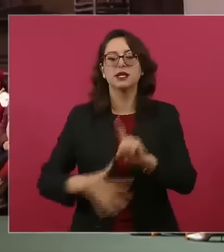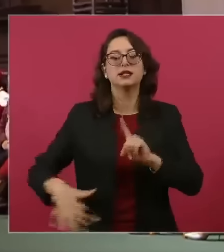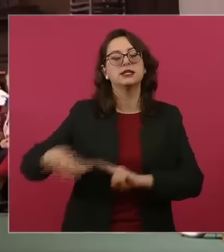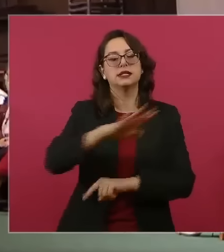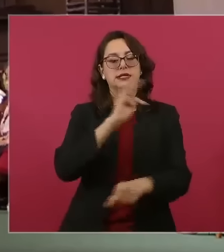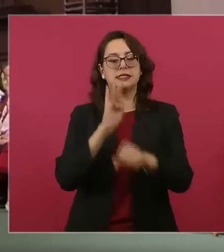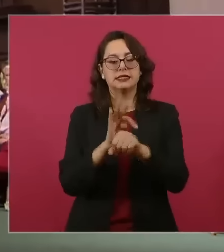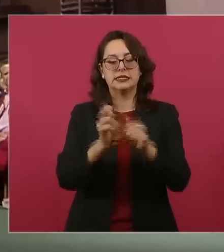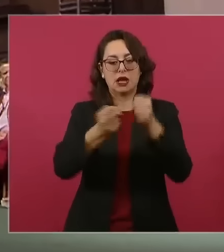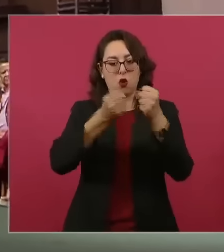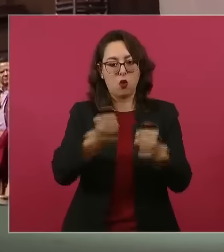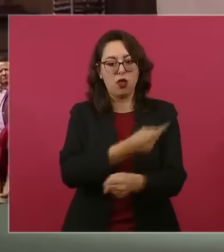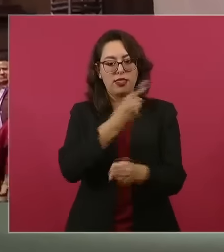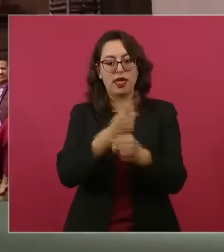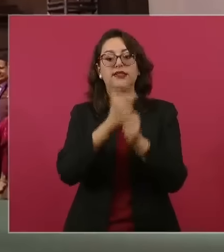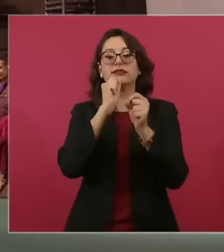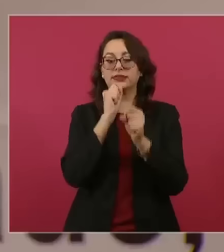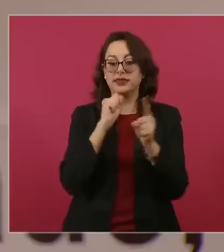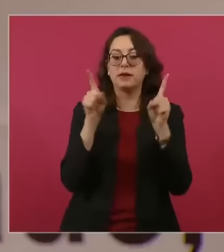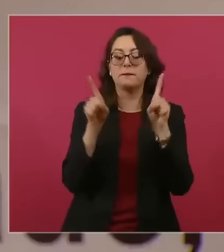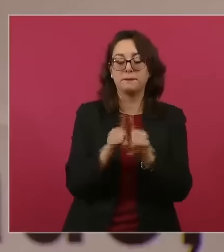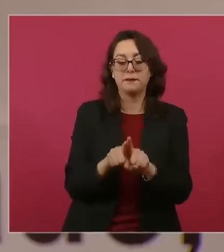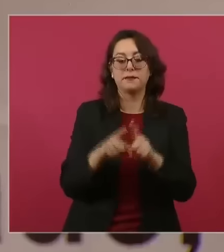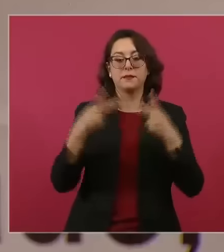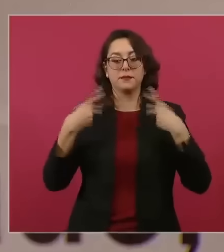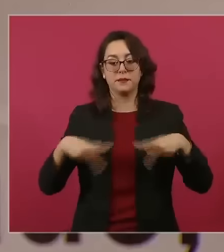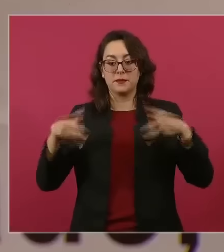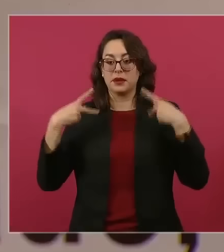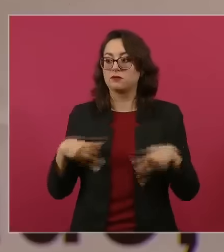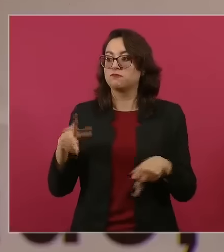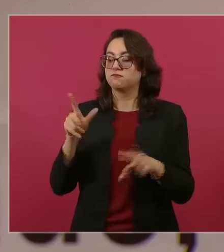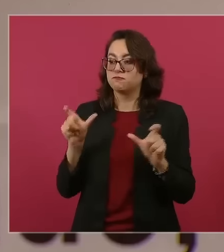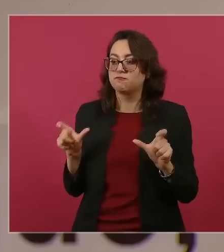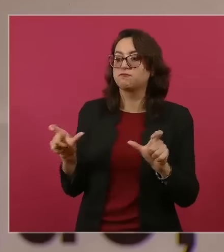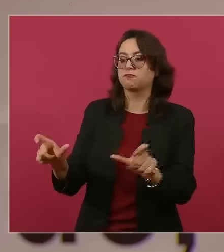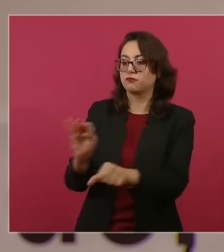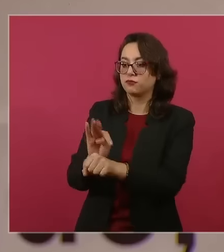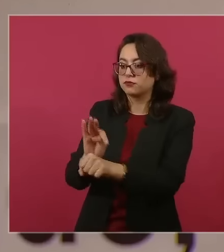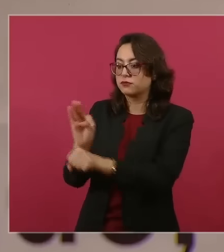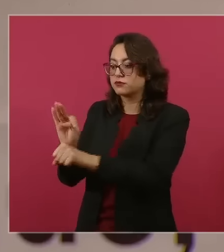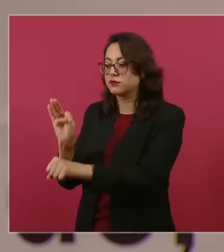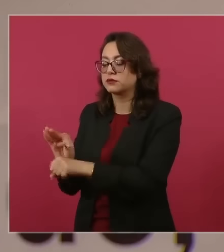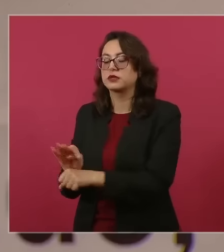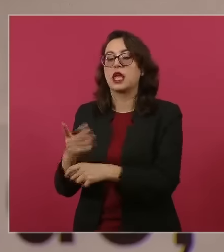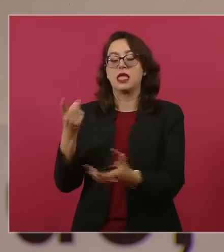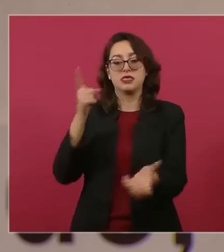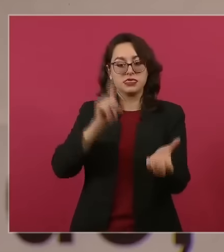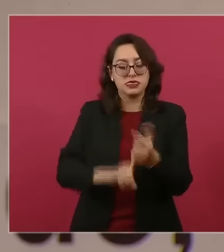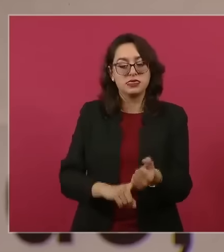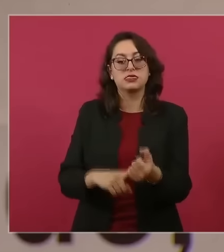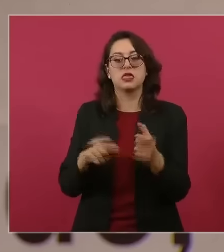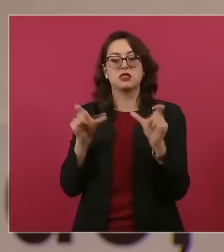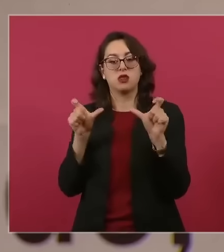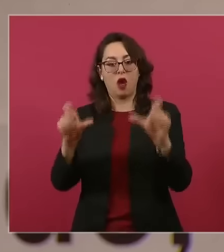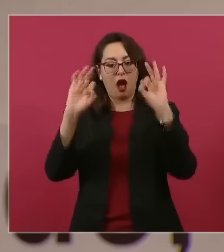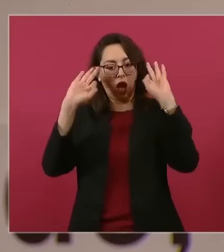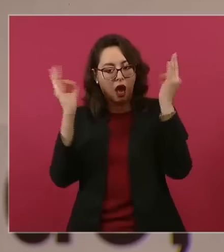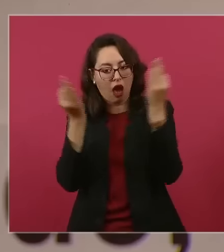sino también en labores de protección civil, control de aduanas, cuidado de